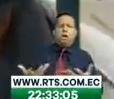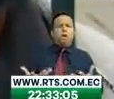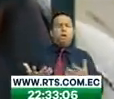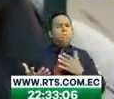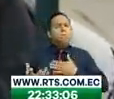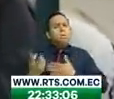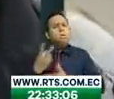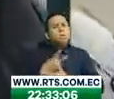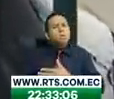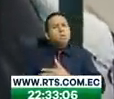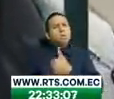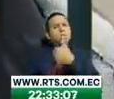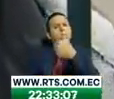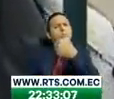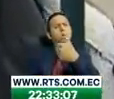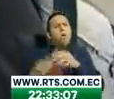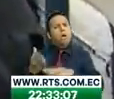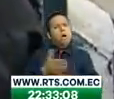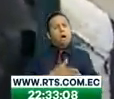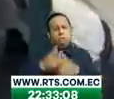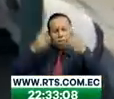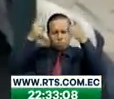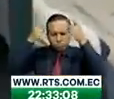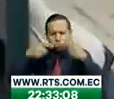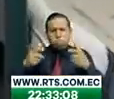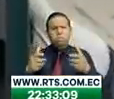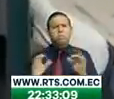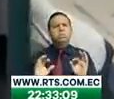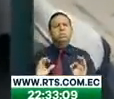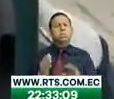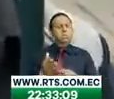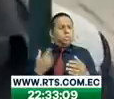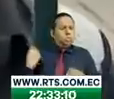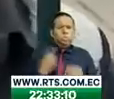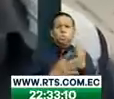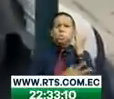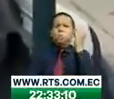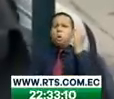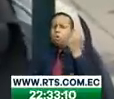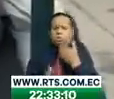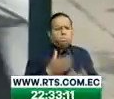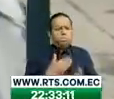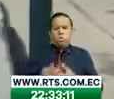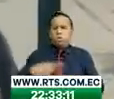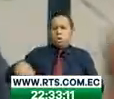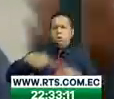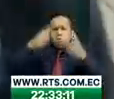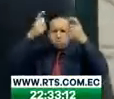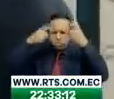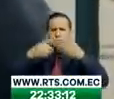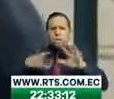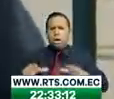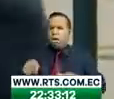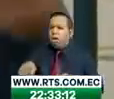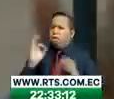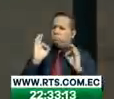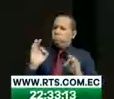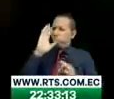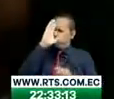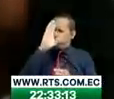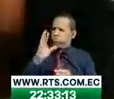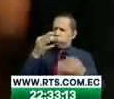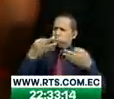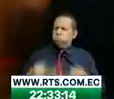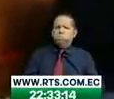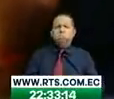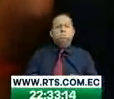hijos, graduado. De lo pobre que soy, lo gradué a todos mis hijos. Era el más sensato.